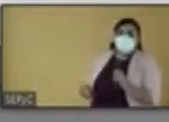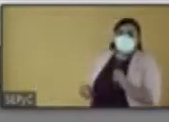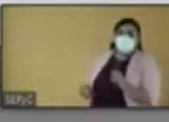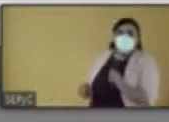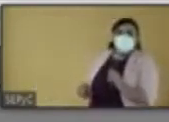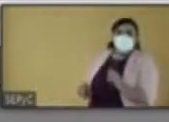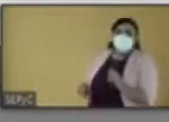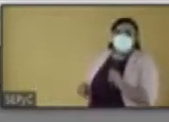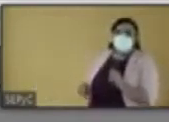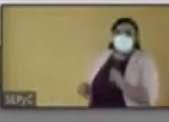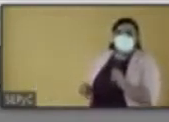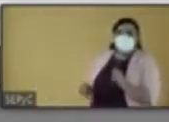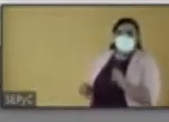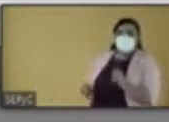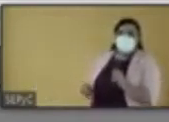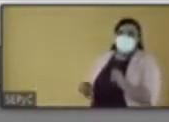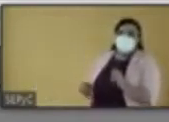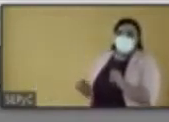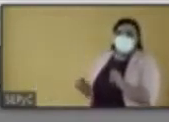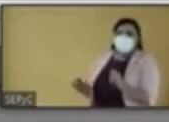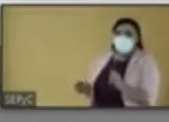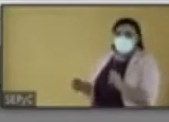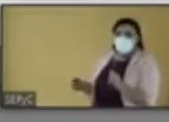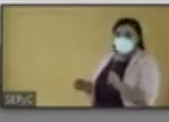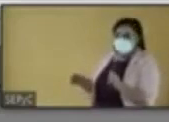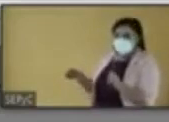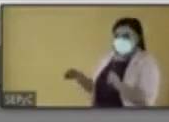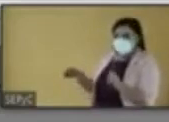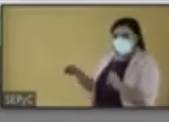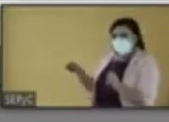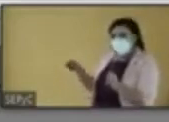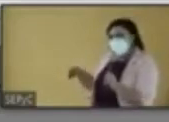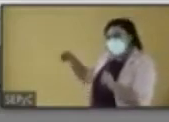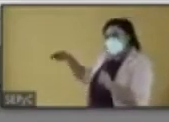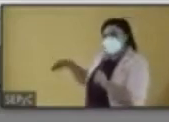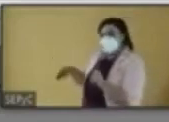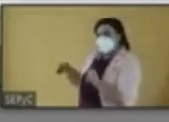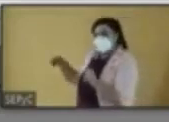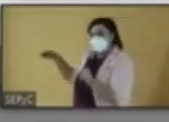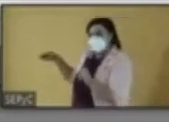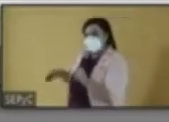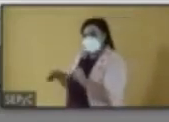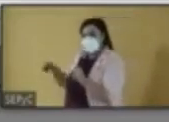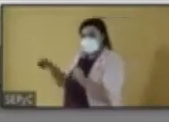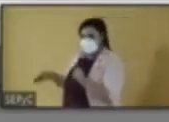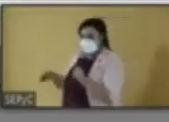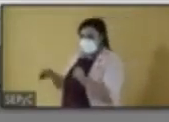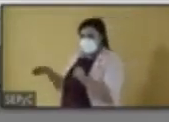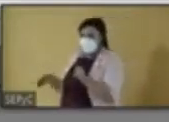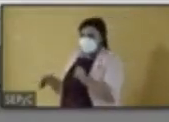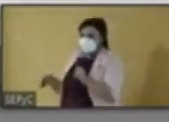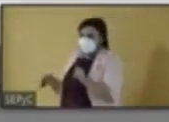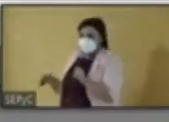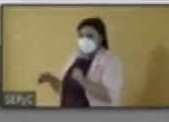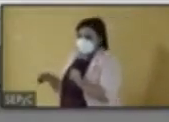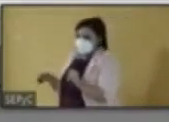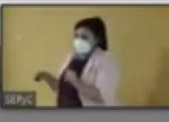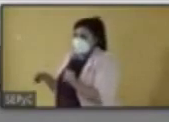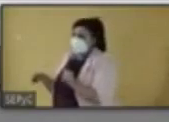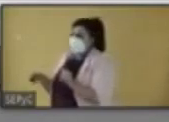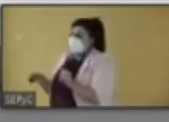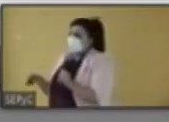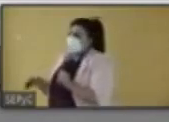prestan directamente un empleo, un servicio con las instalaciones propias de la Secretaría de Educación o de los servicios